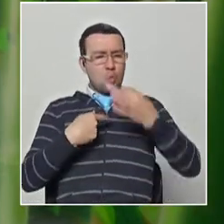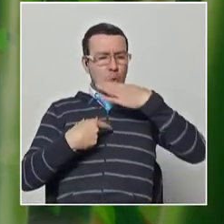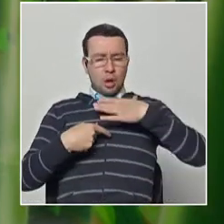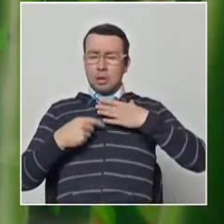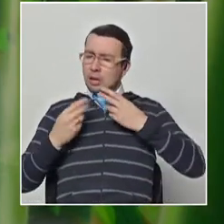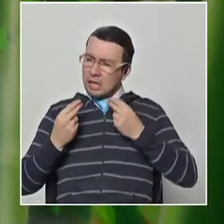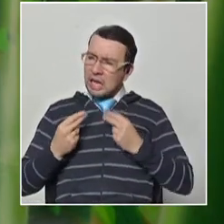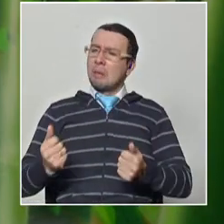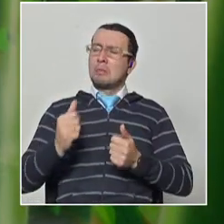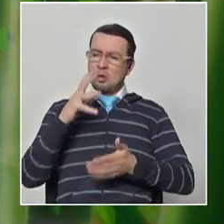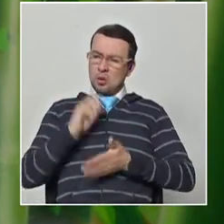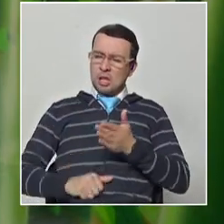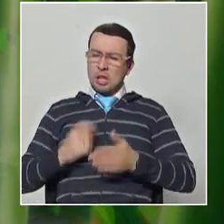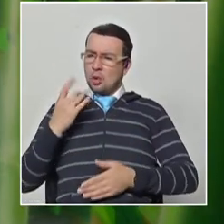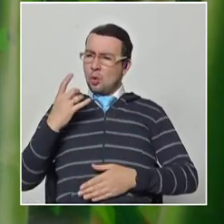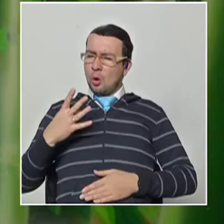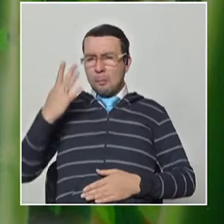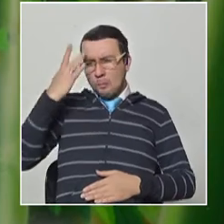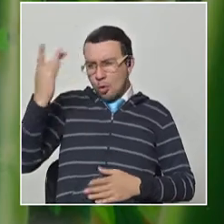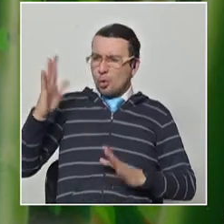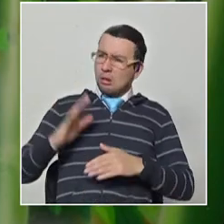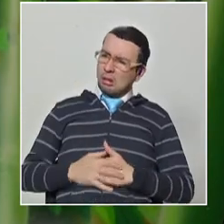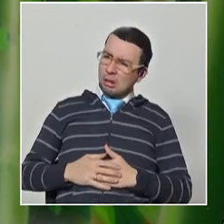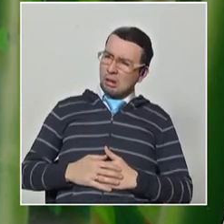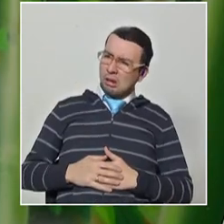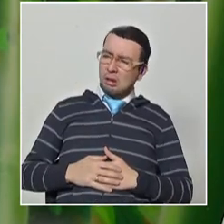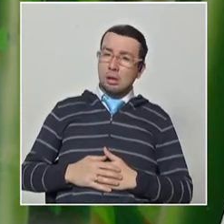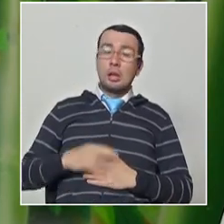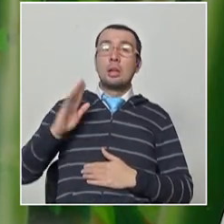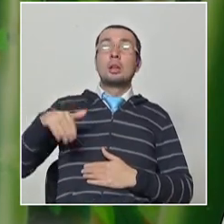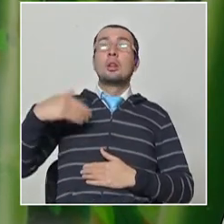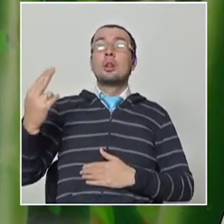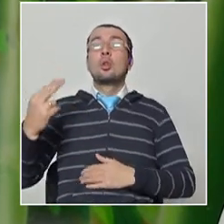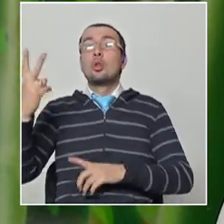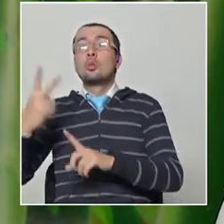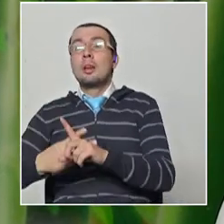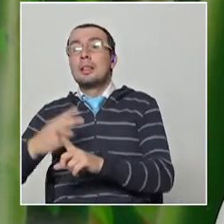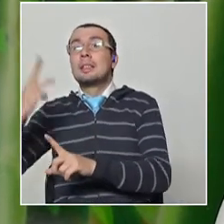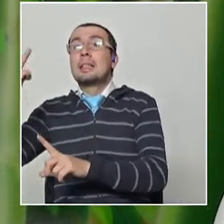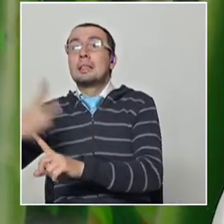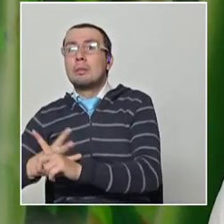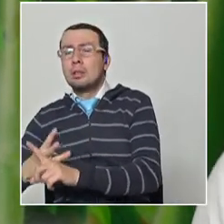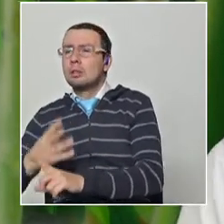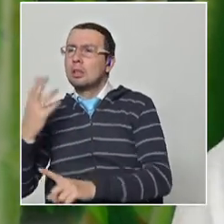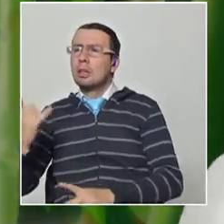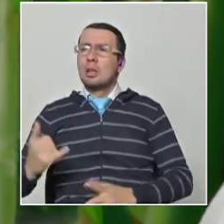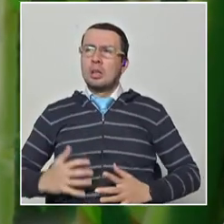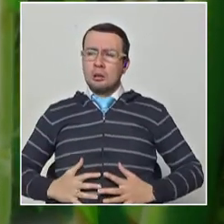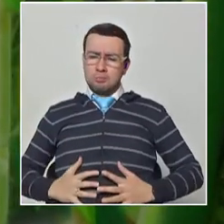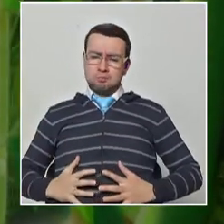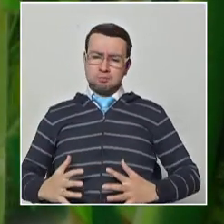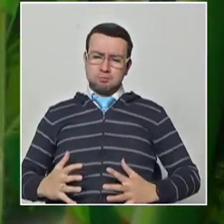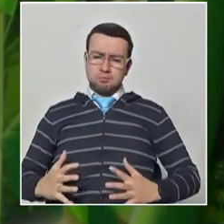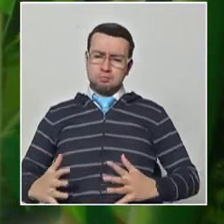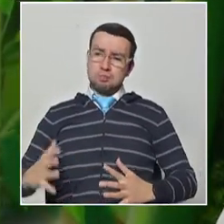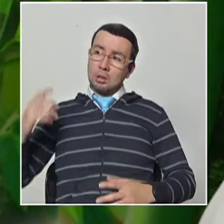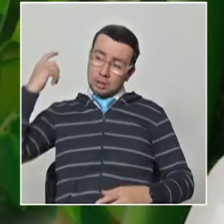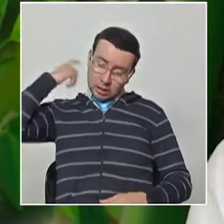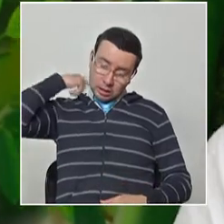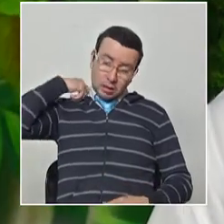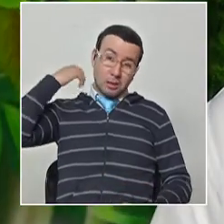quita tan rápido el dolor a la persona pero porque después de tres o cuatro meses de estar las tomando la gente estaba hinchada con un morro aquí